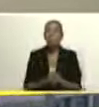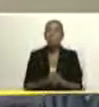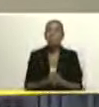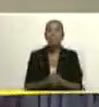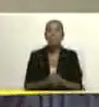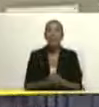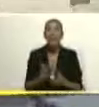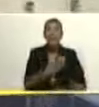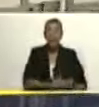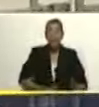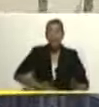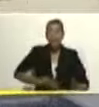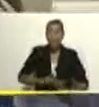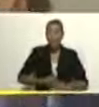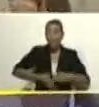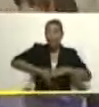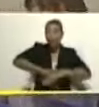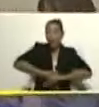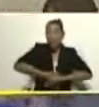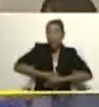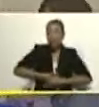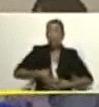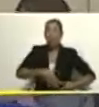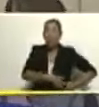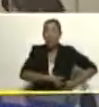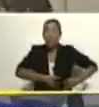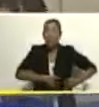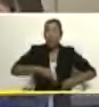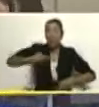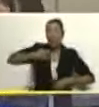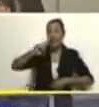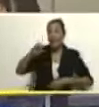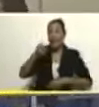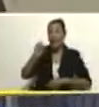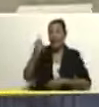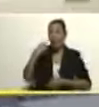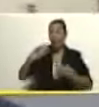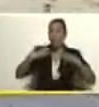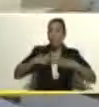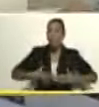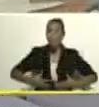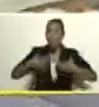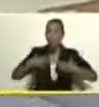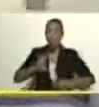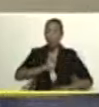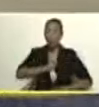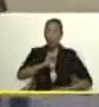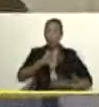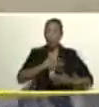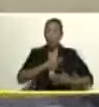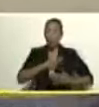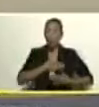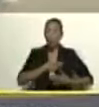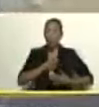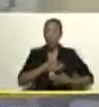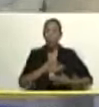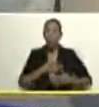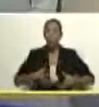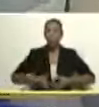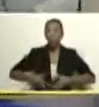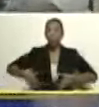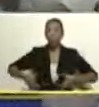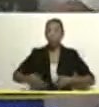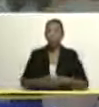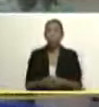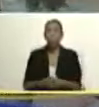el estómago? Estómago, páncreas, hígado, pulmones, corazón. Pero este hígado está hinchado, ¿vale? Ese